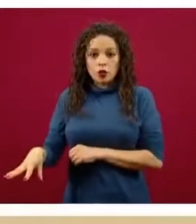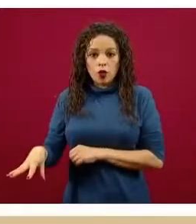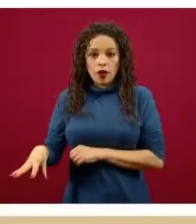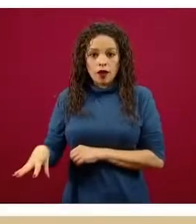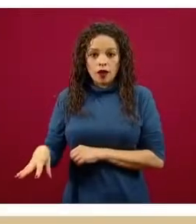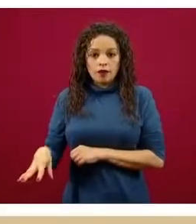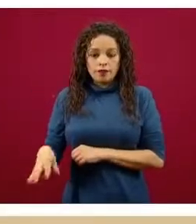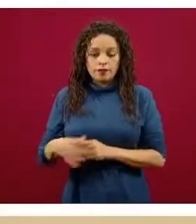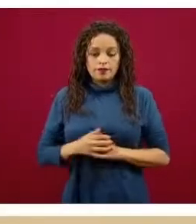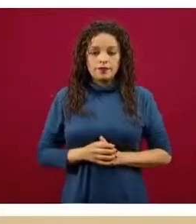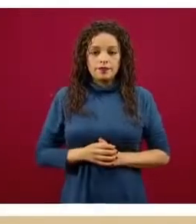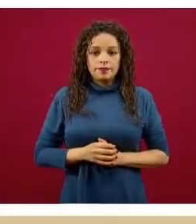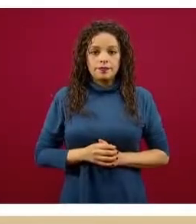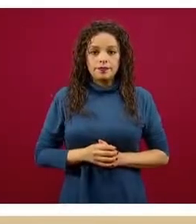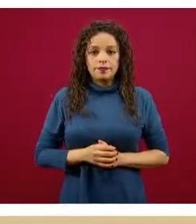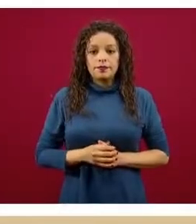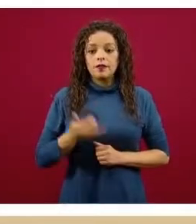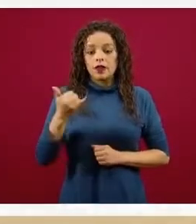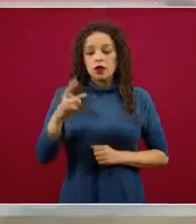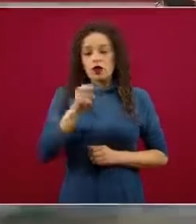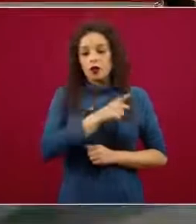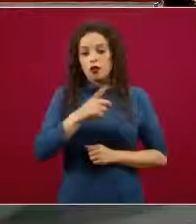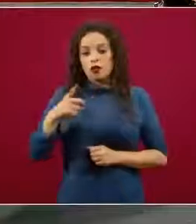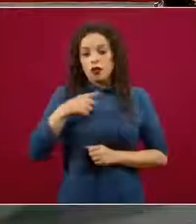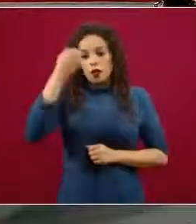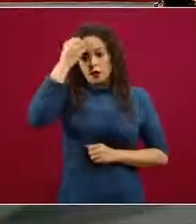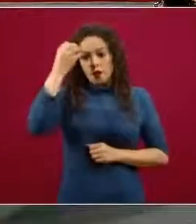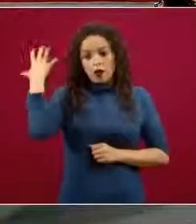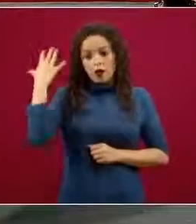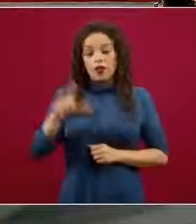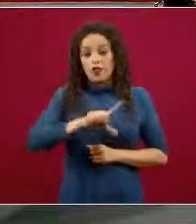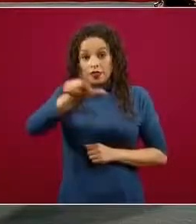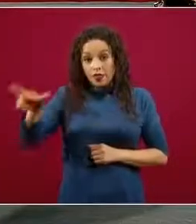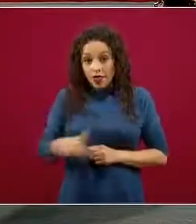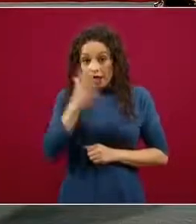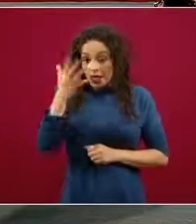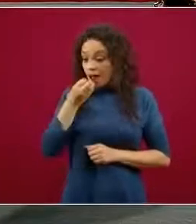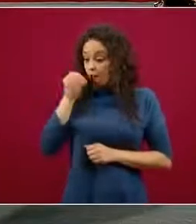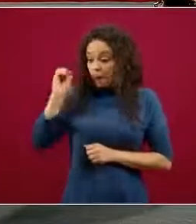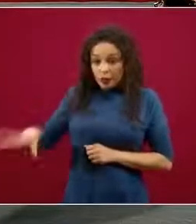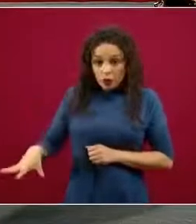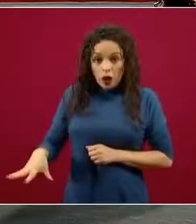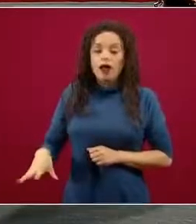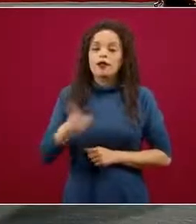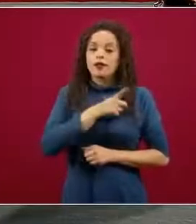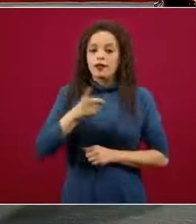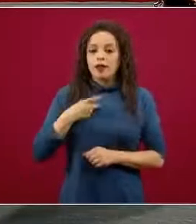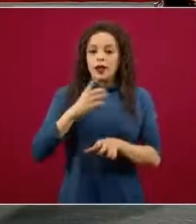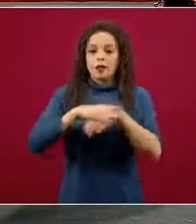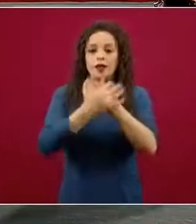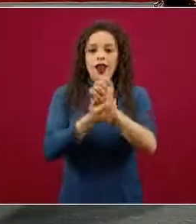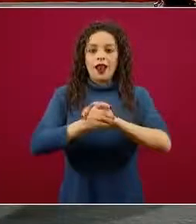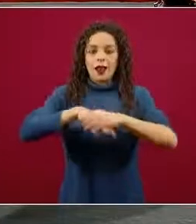ese pañuelo desechable, y sin olvidarnos después lavarnos las manos.